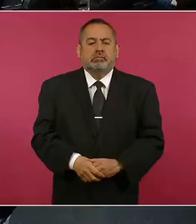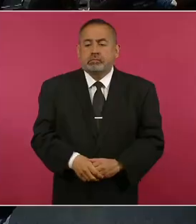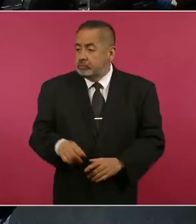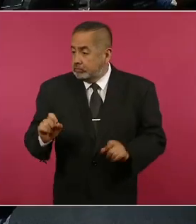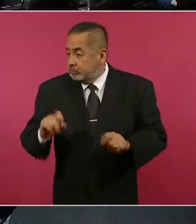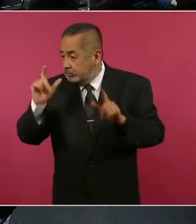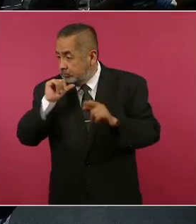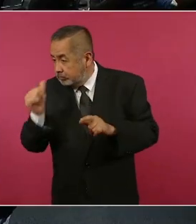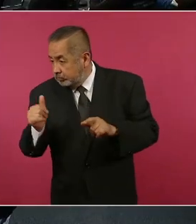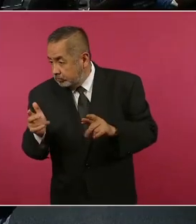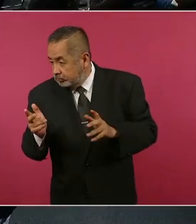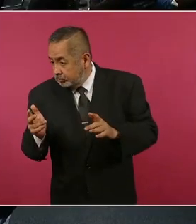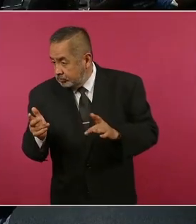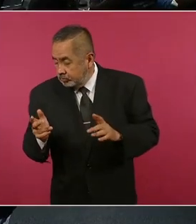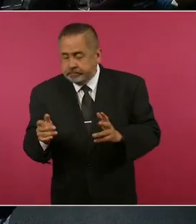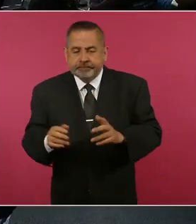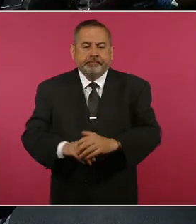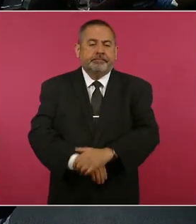¿No tienes?